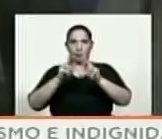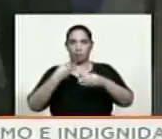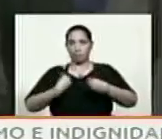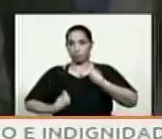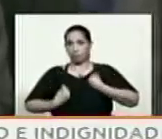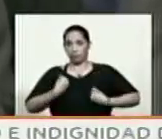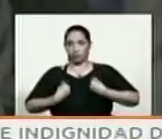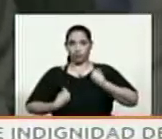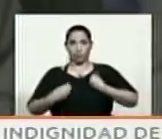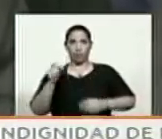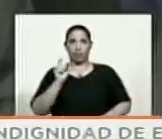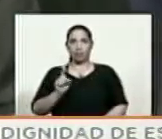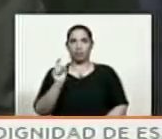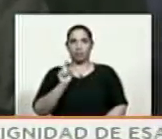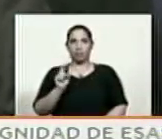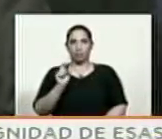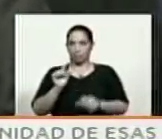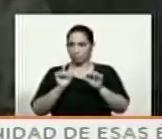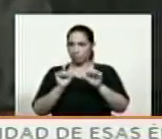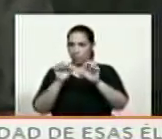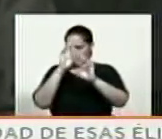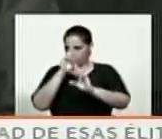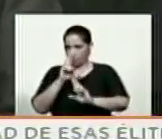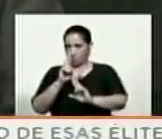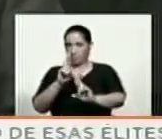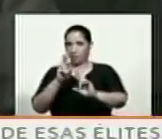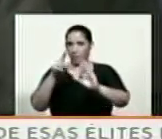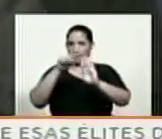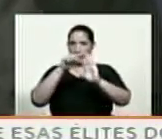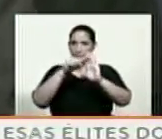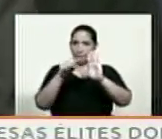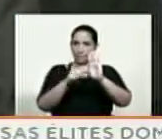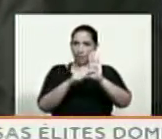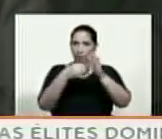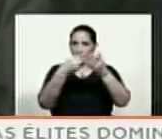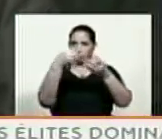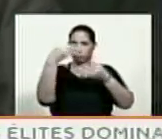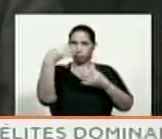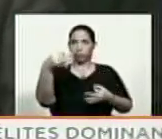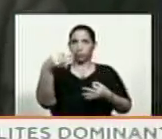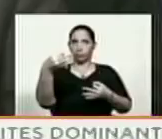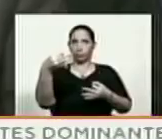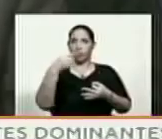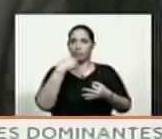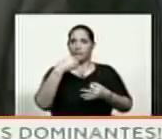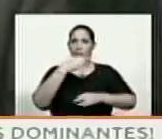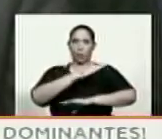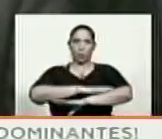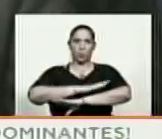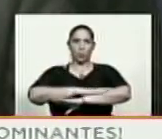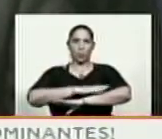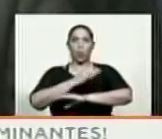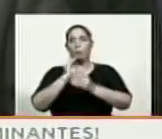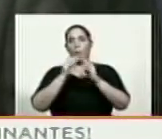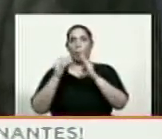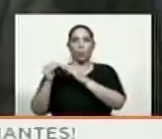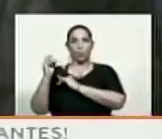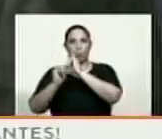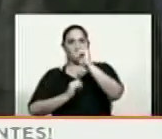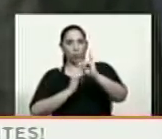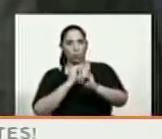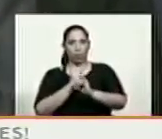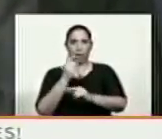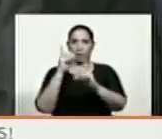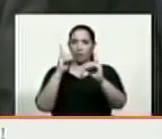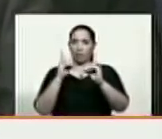la necesidad de mantener el respeto a los principios de la Carta Fundamental que rige el comportamiento de la comunidad internacional,